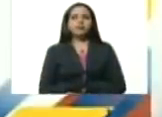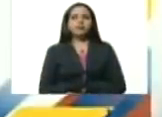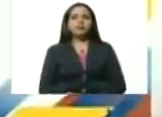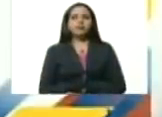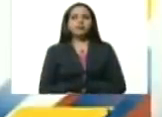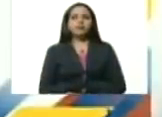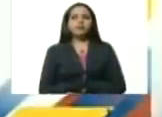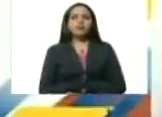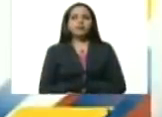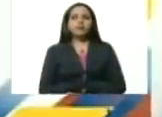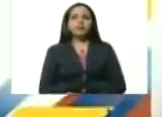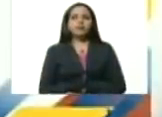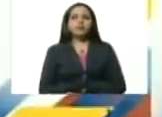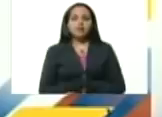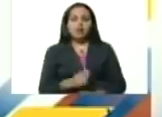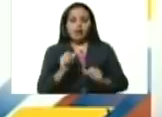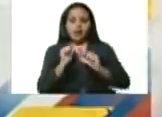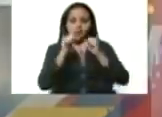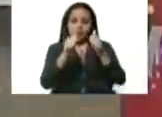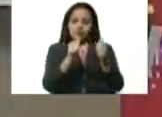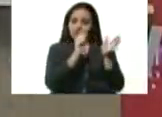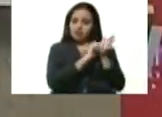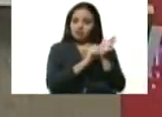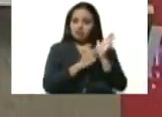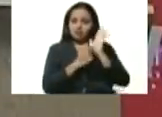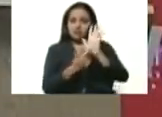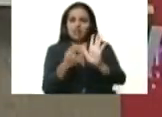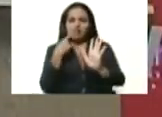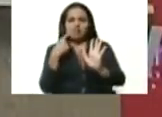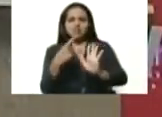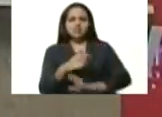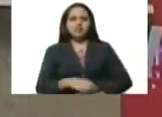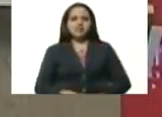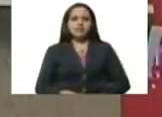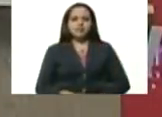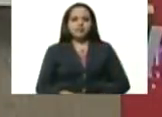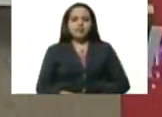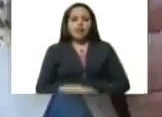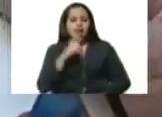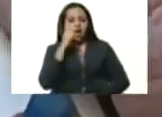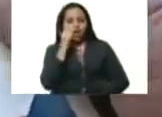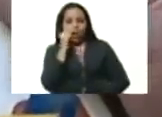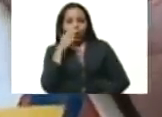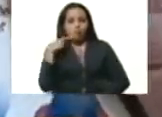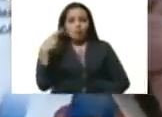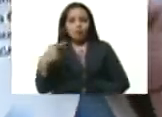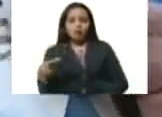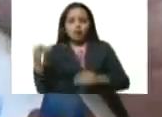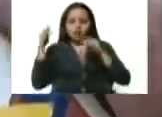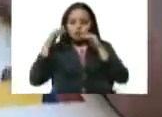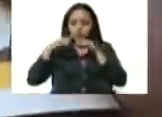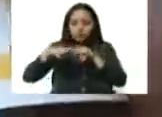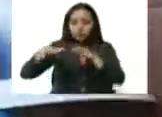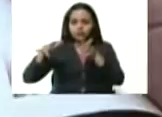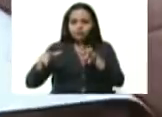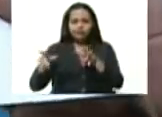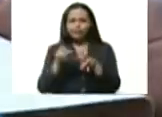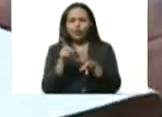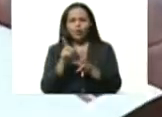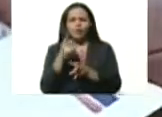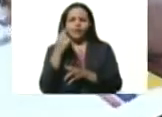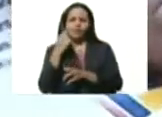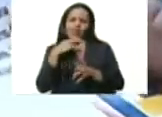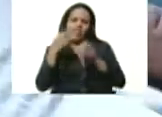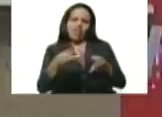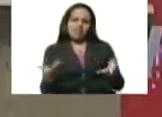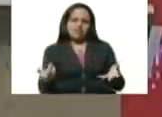Y arranca el artículo señalando: el mentor políticamente influyente, no es verdad ya, ya no es más